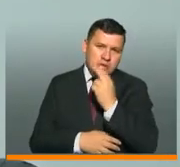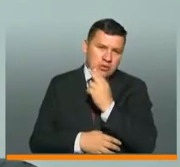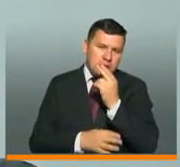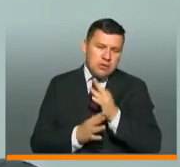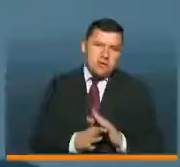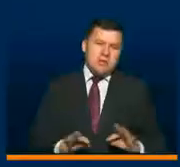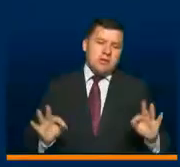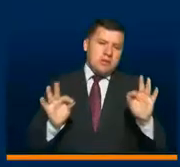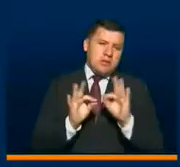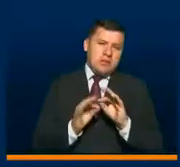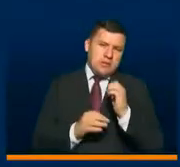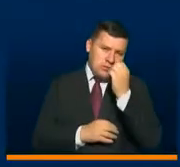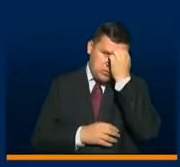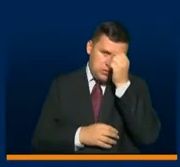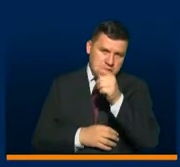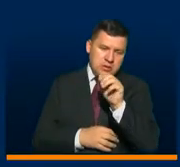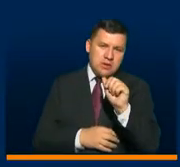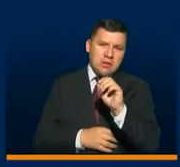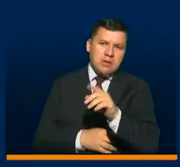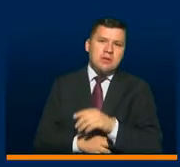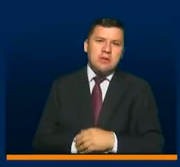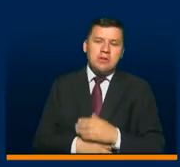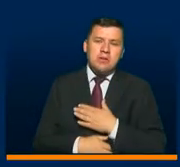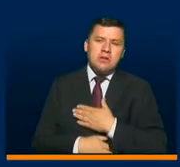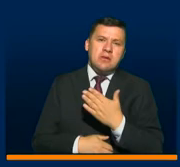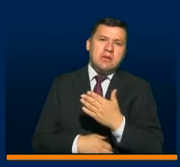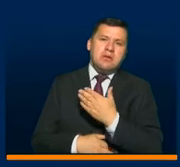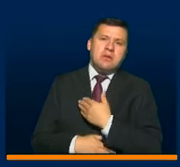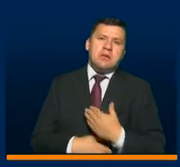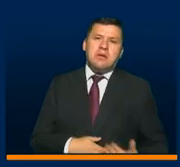de priorización de los maestros y maestras. Un